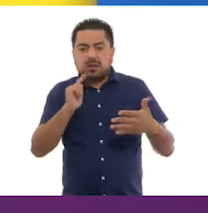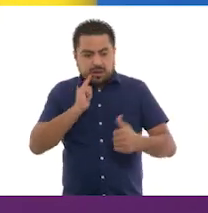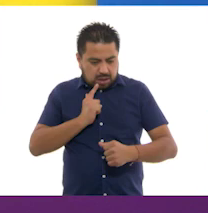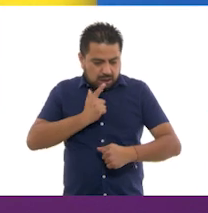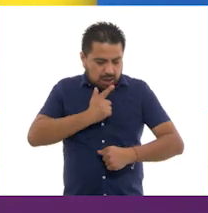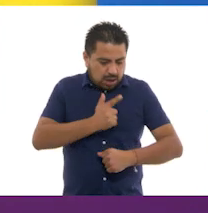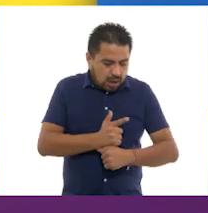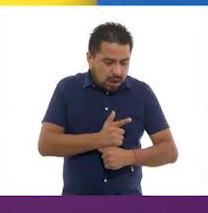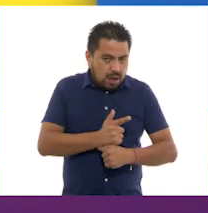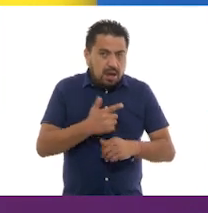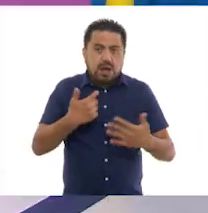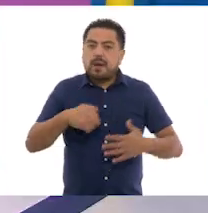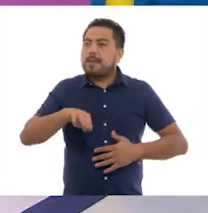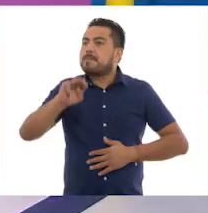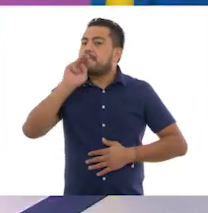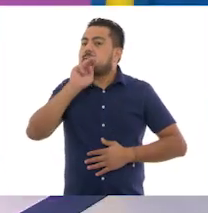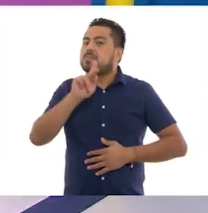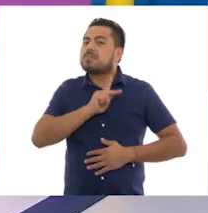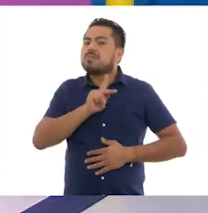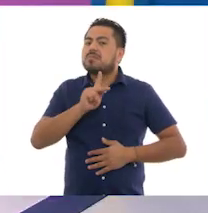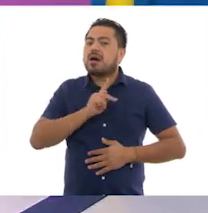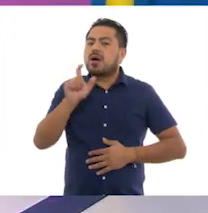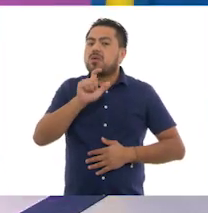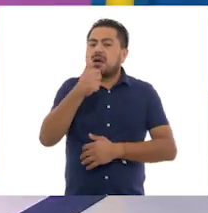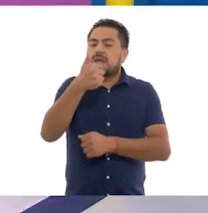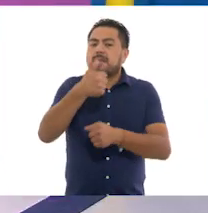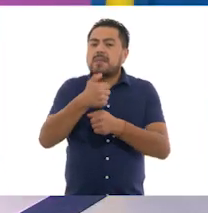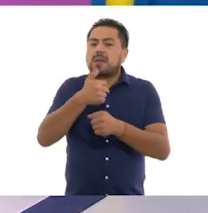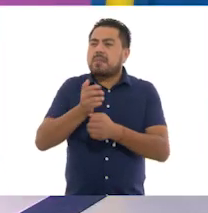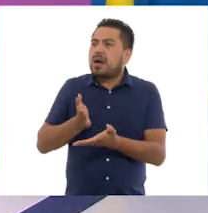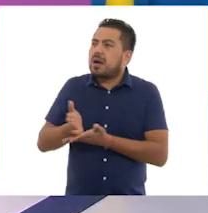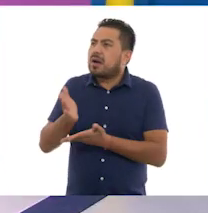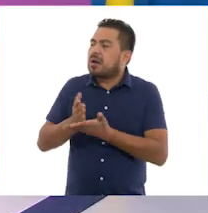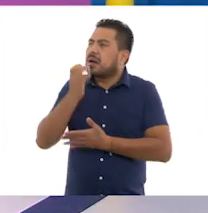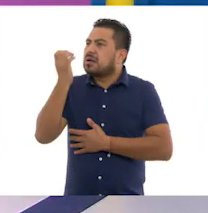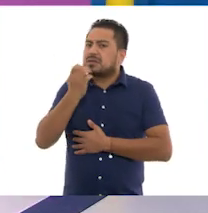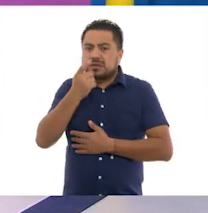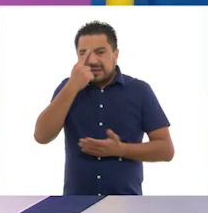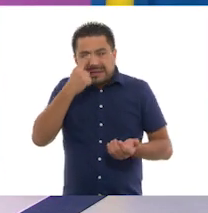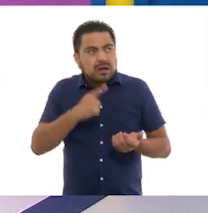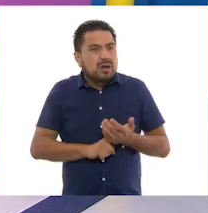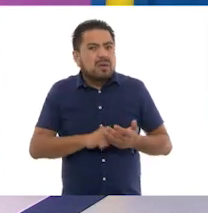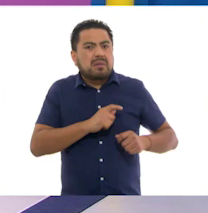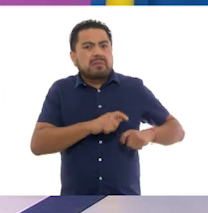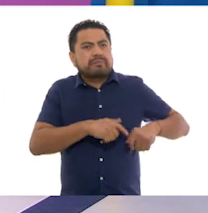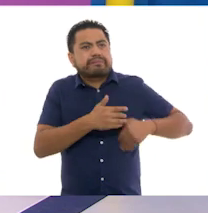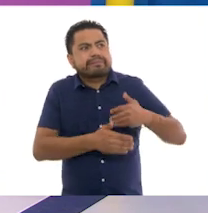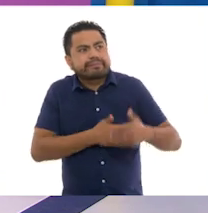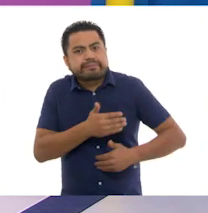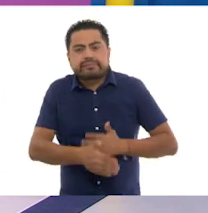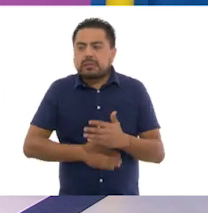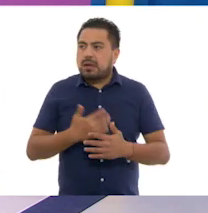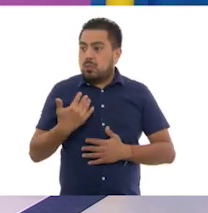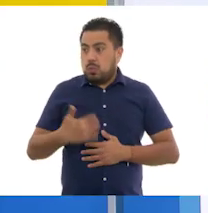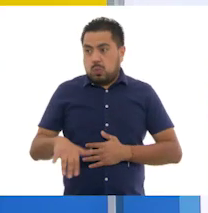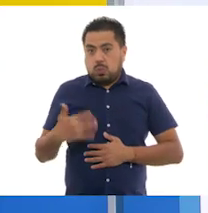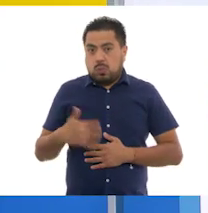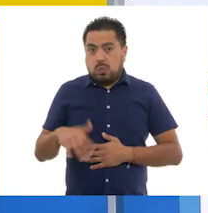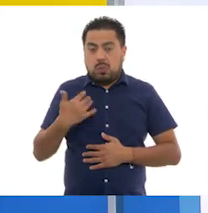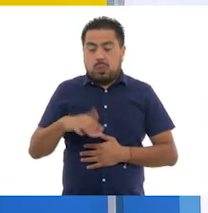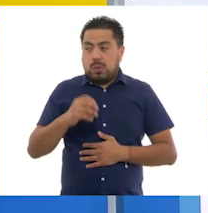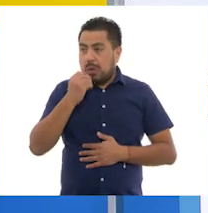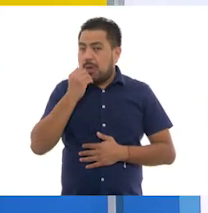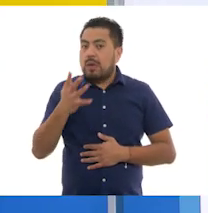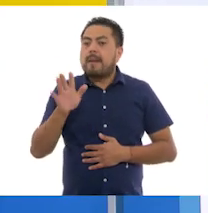que era de mi mamá cuando iba a la primaria. ¿Lo pueden creer? ¡Órale! ¡Ay, Raulito, qué